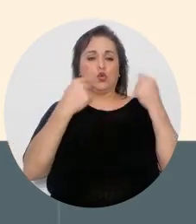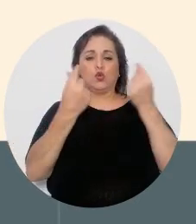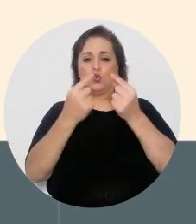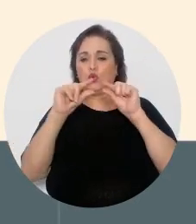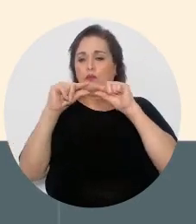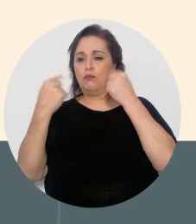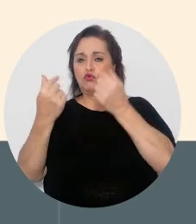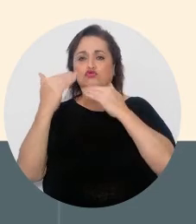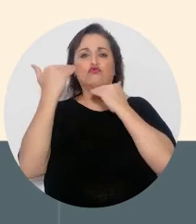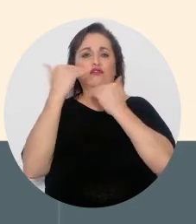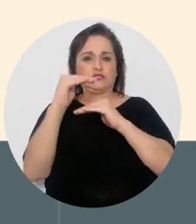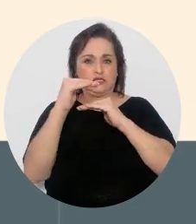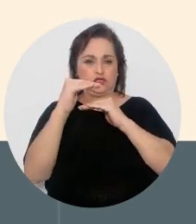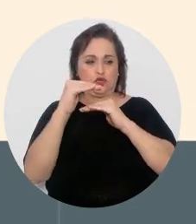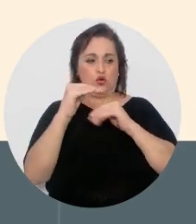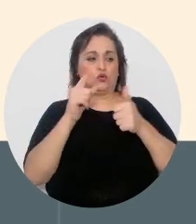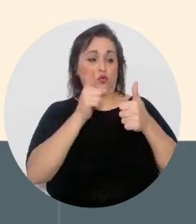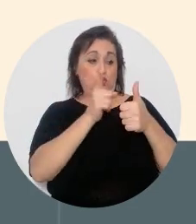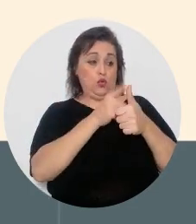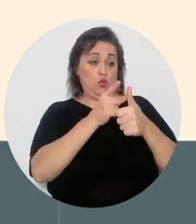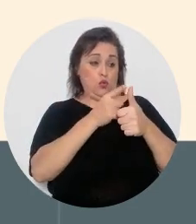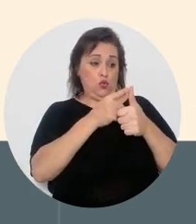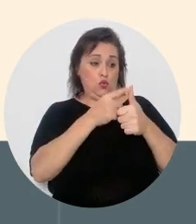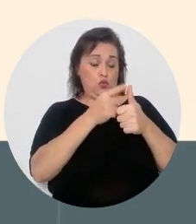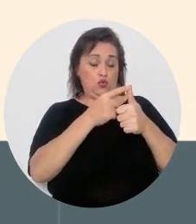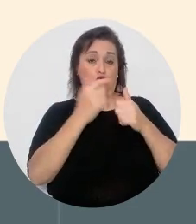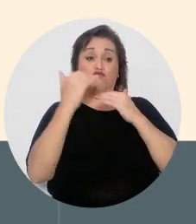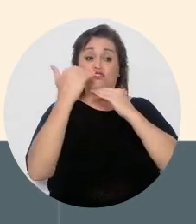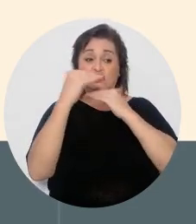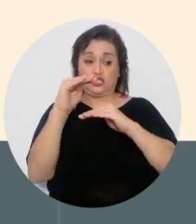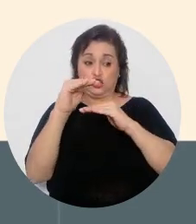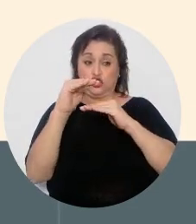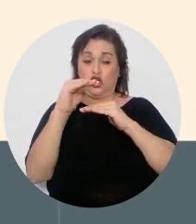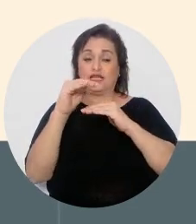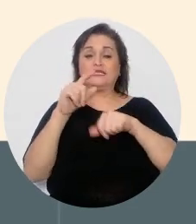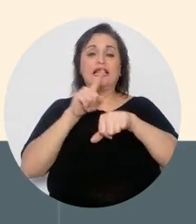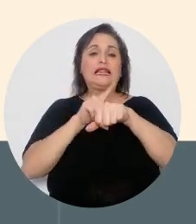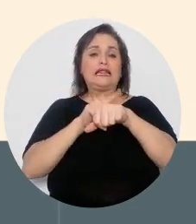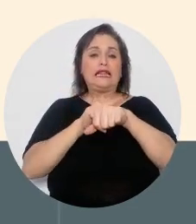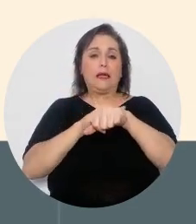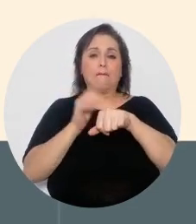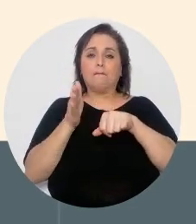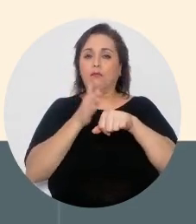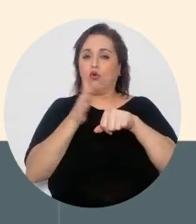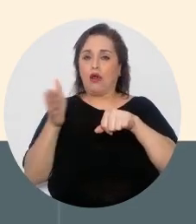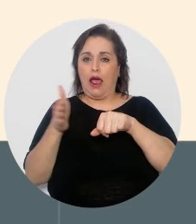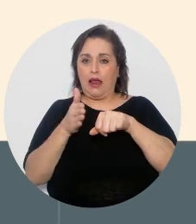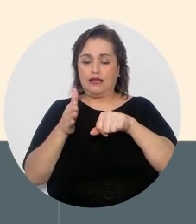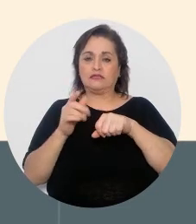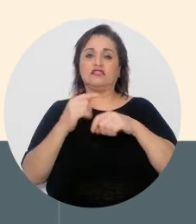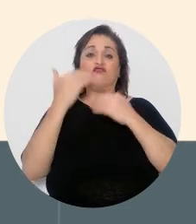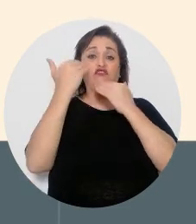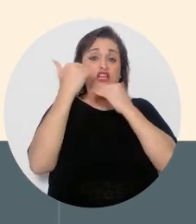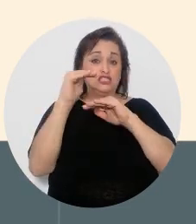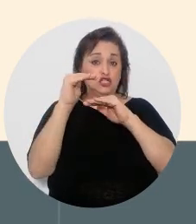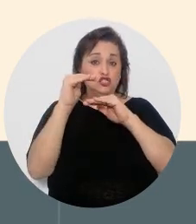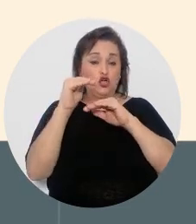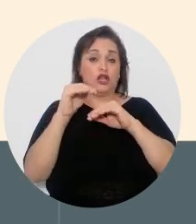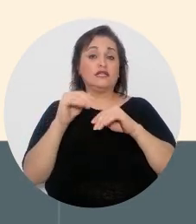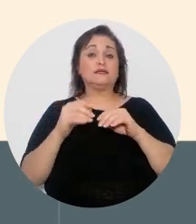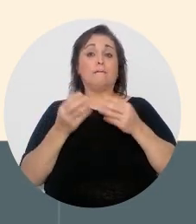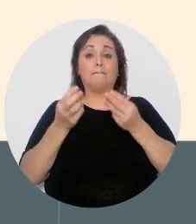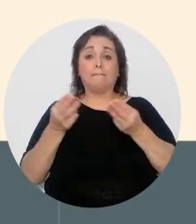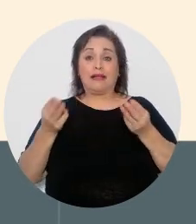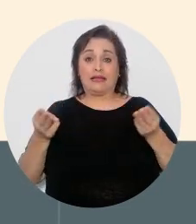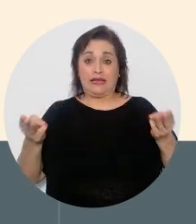grandes grupos de restricciones. Por un lado se encuentran las restricciones temporales, por otro las materiales y